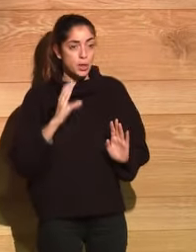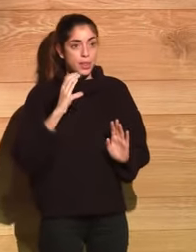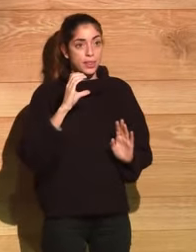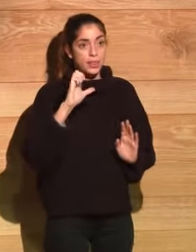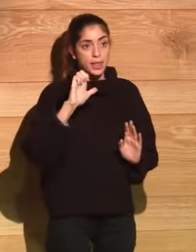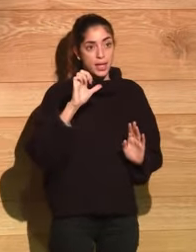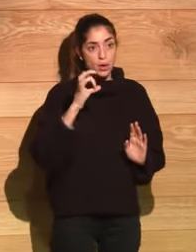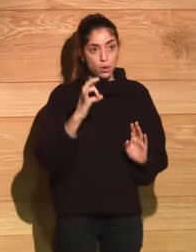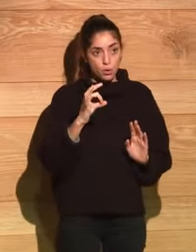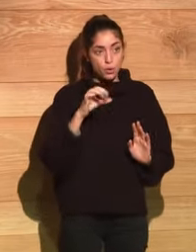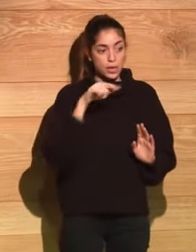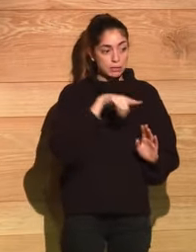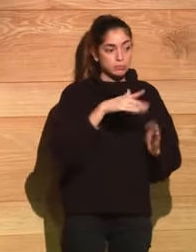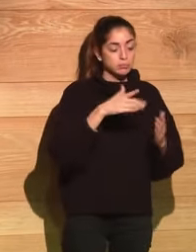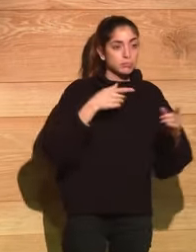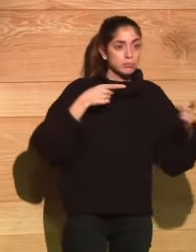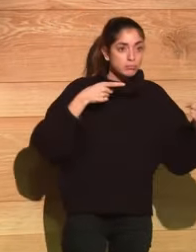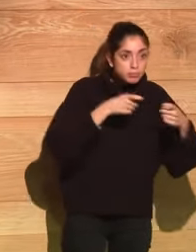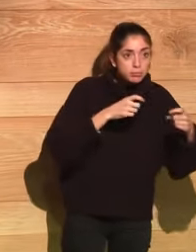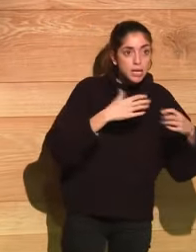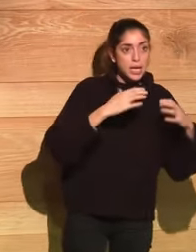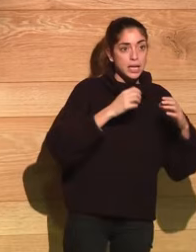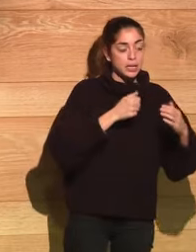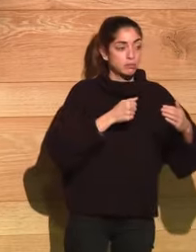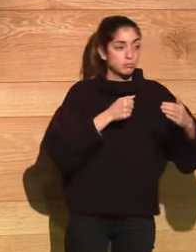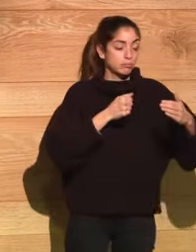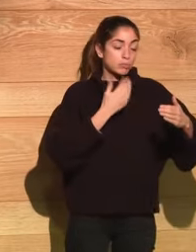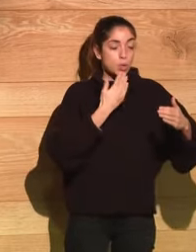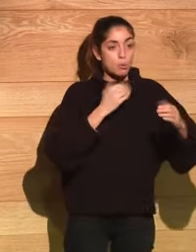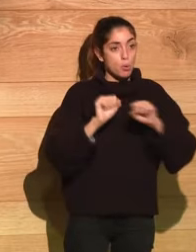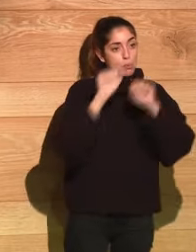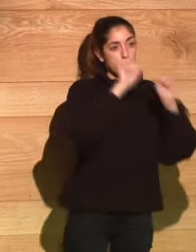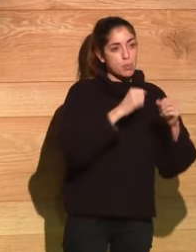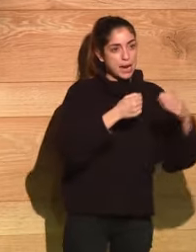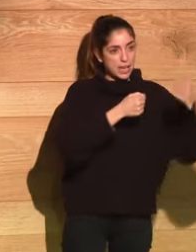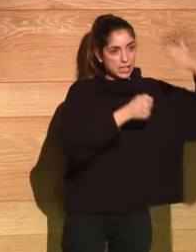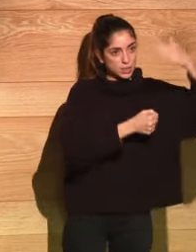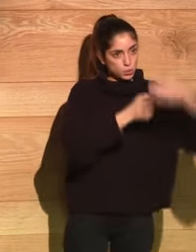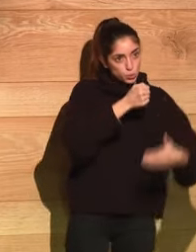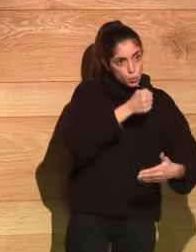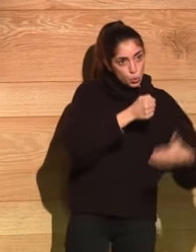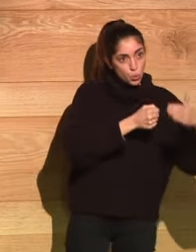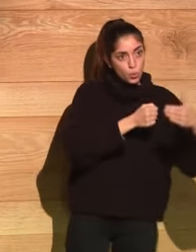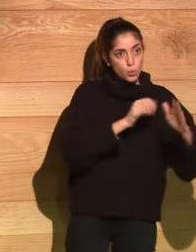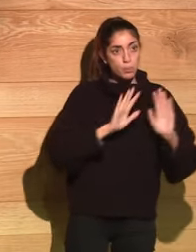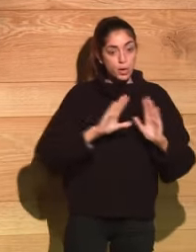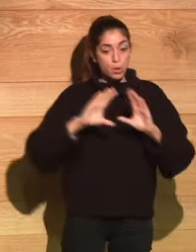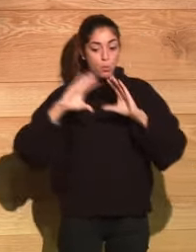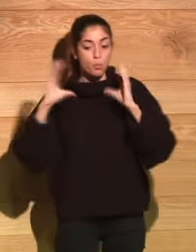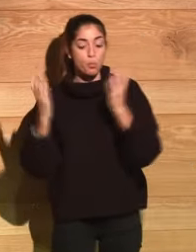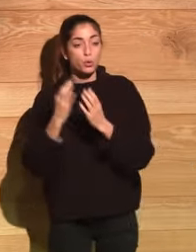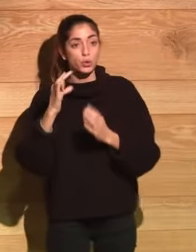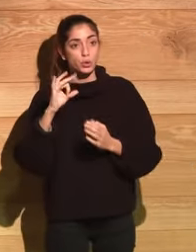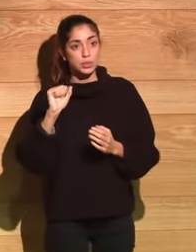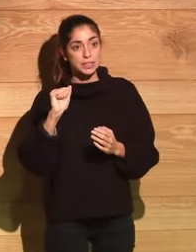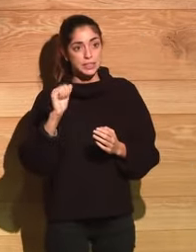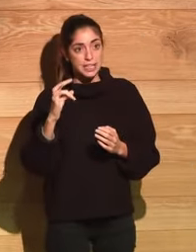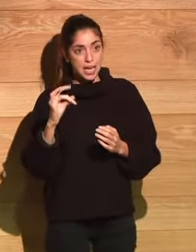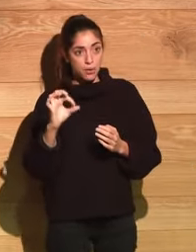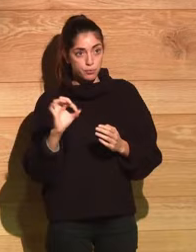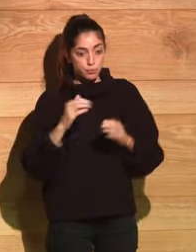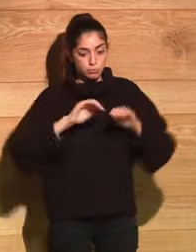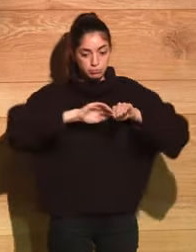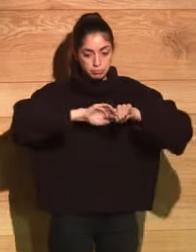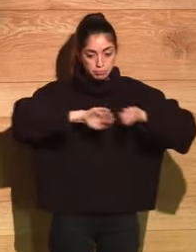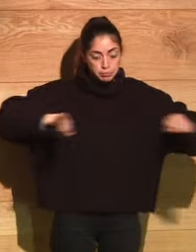con sus escudos, sus lanzas, y venga de guerra, y venga de tal y venga de cual, y para el mundo de Safo, pues evidentemente hay una separación